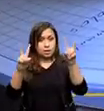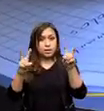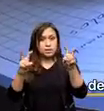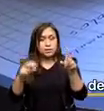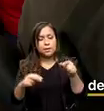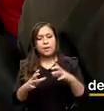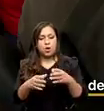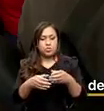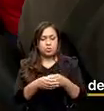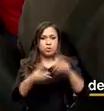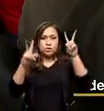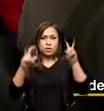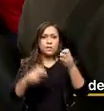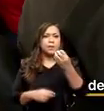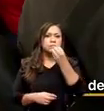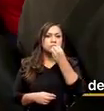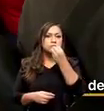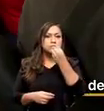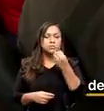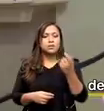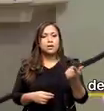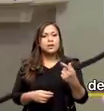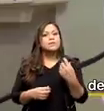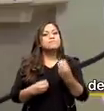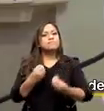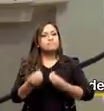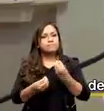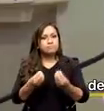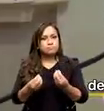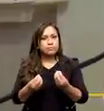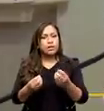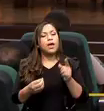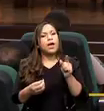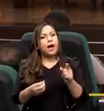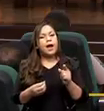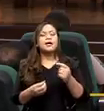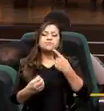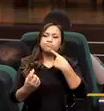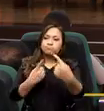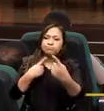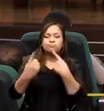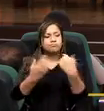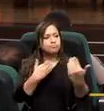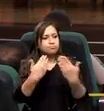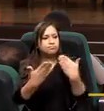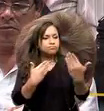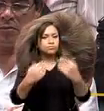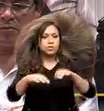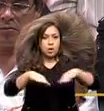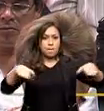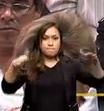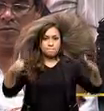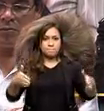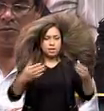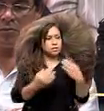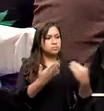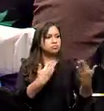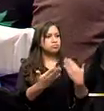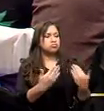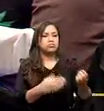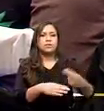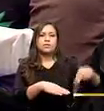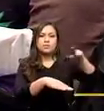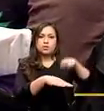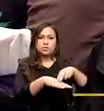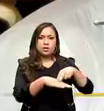sobre este tema, la Comisión de Soberanía Alimentaria de la Asamblea compartió y discutió los resultados de esta consulta en una mesa de